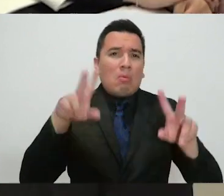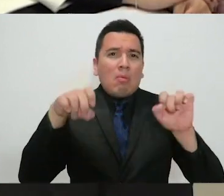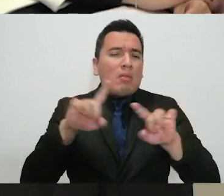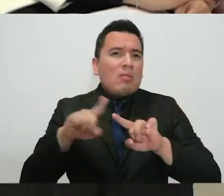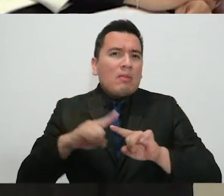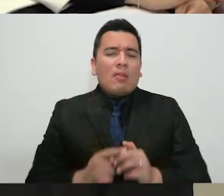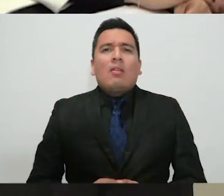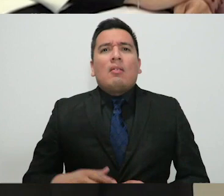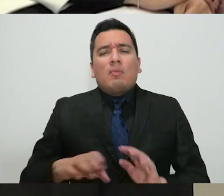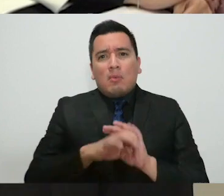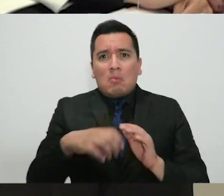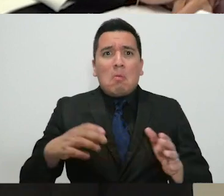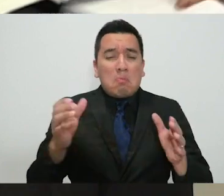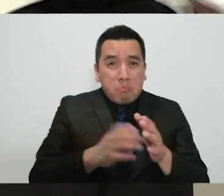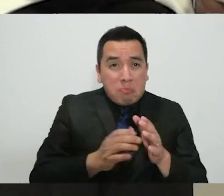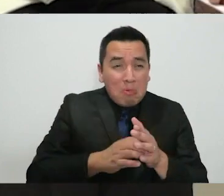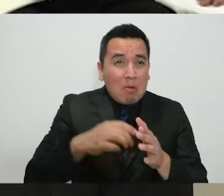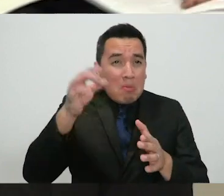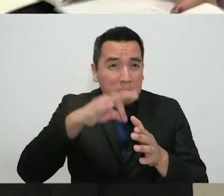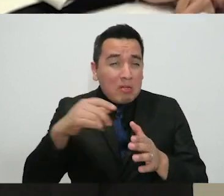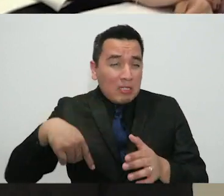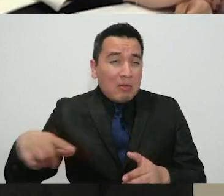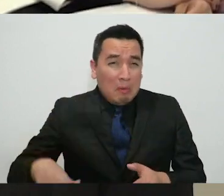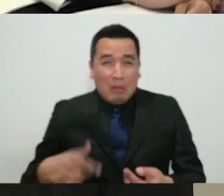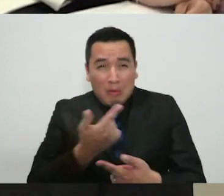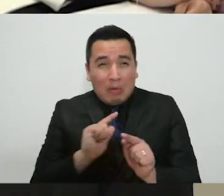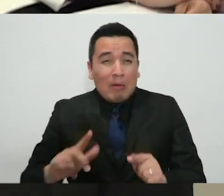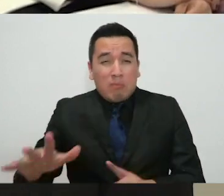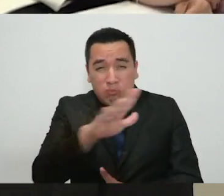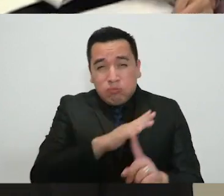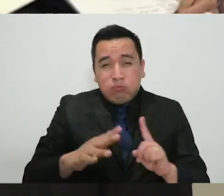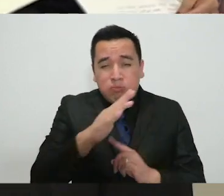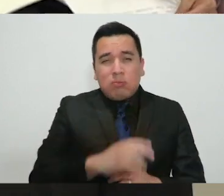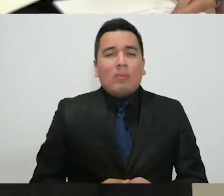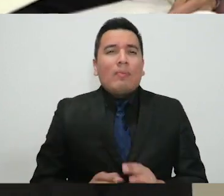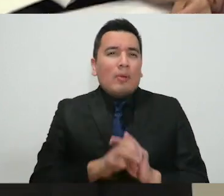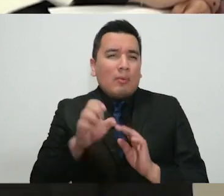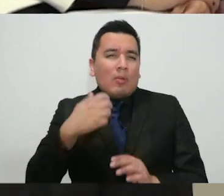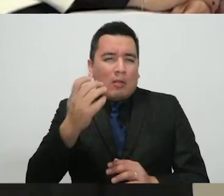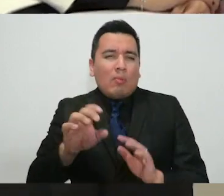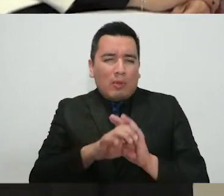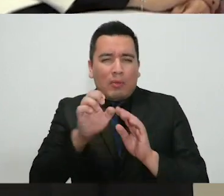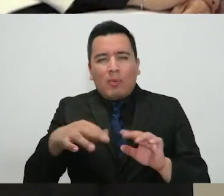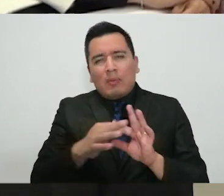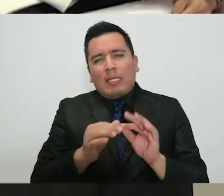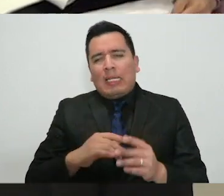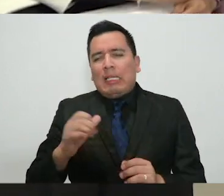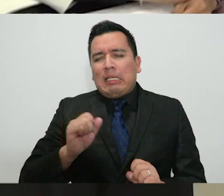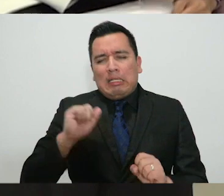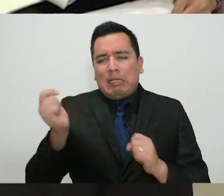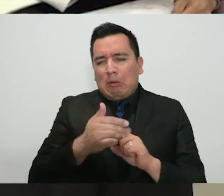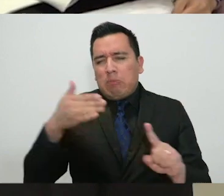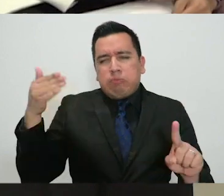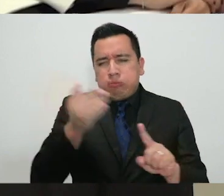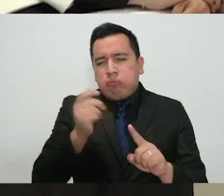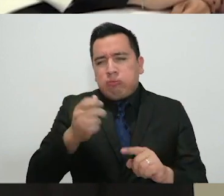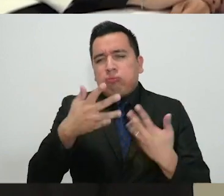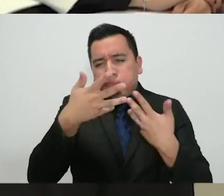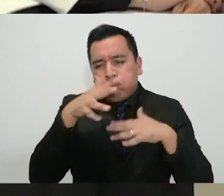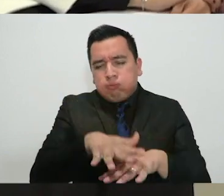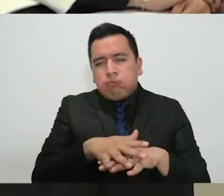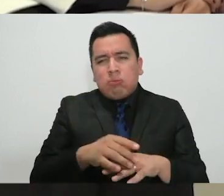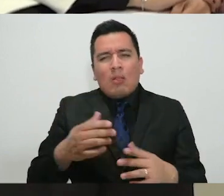temas democráticos de nuestro entorno. ¿Qué le parece si hablamos acerca de una agenda